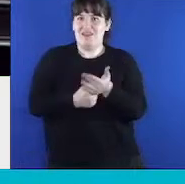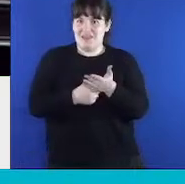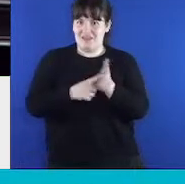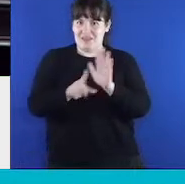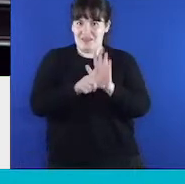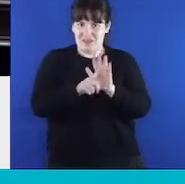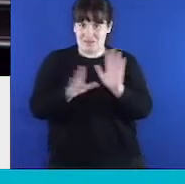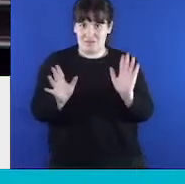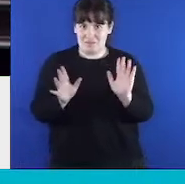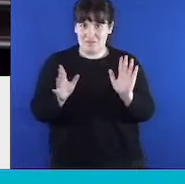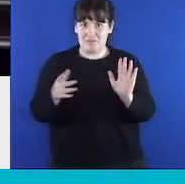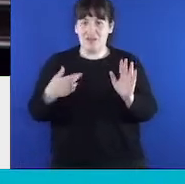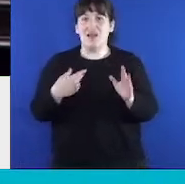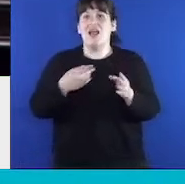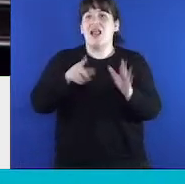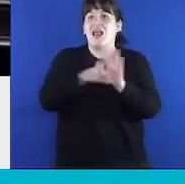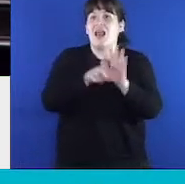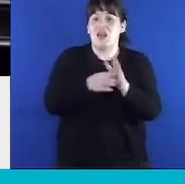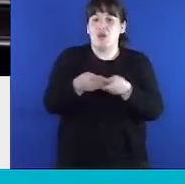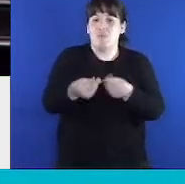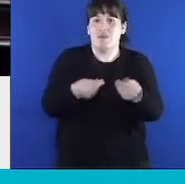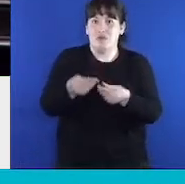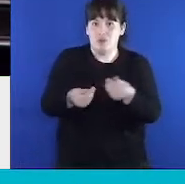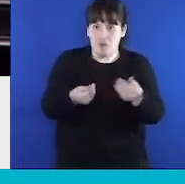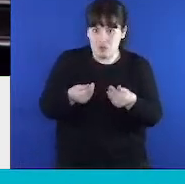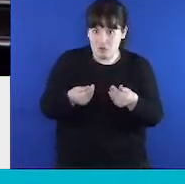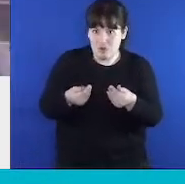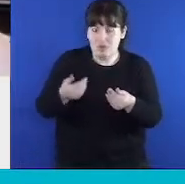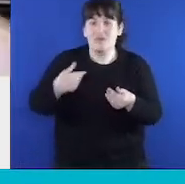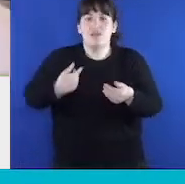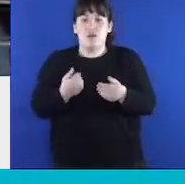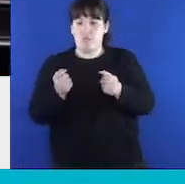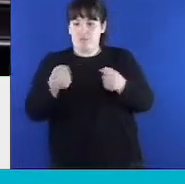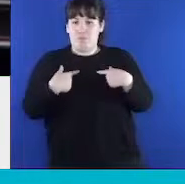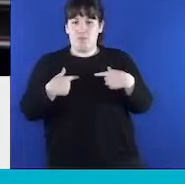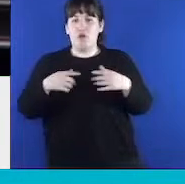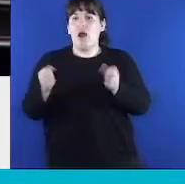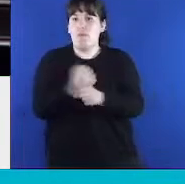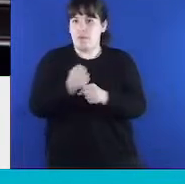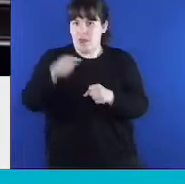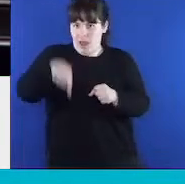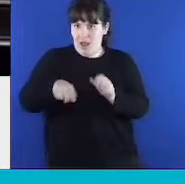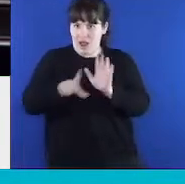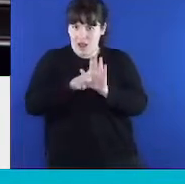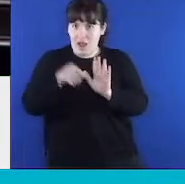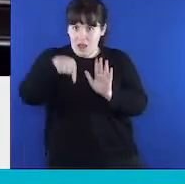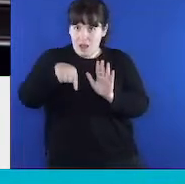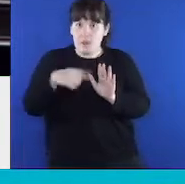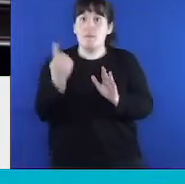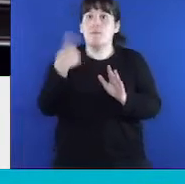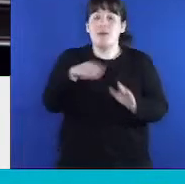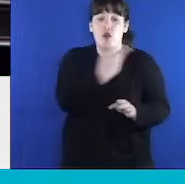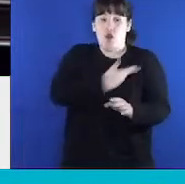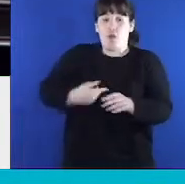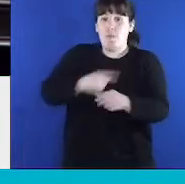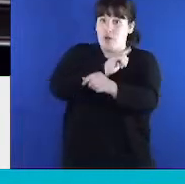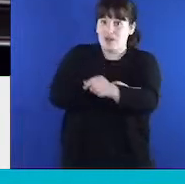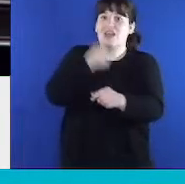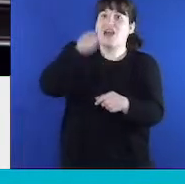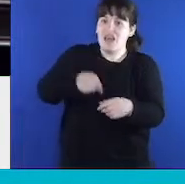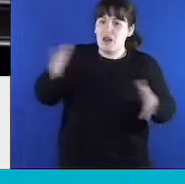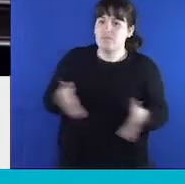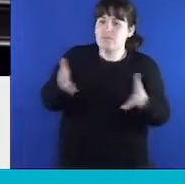pero la iniciativa le corresponde al Poder Ejecutivo, ¿sí? Porque forma parte de su política. Y como esta ley establece